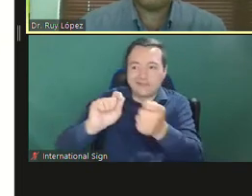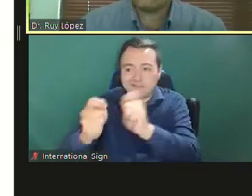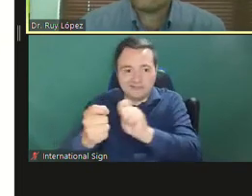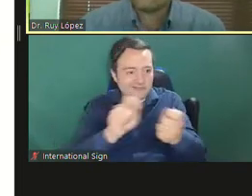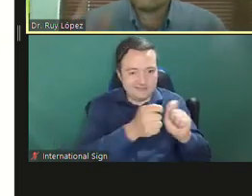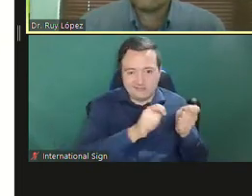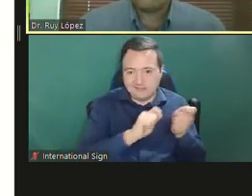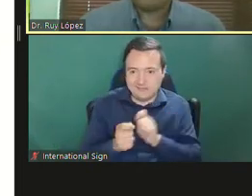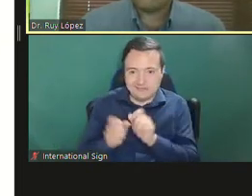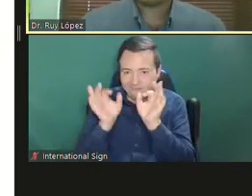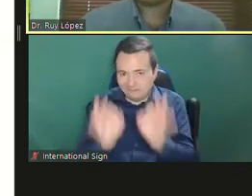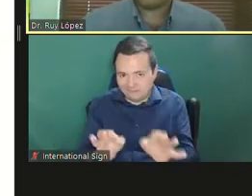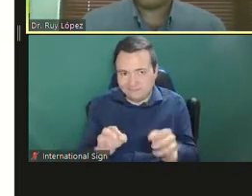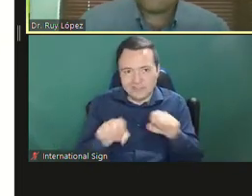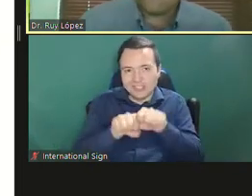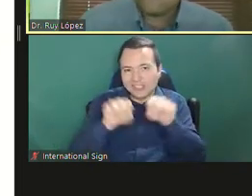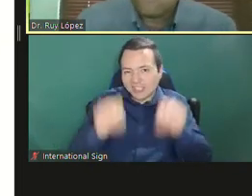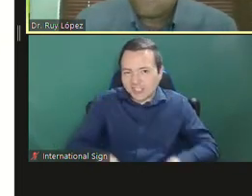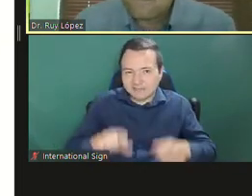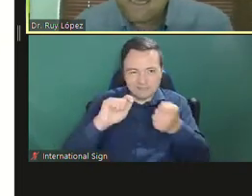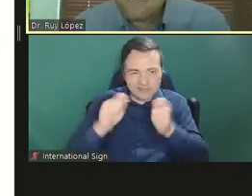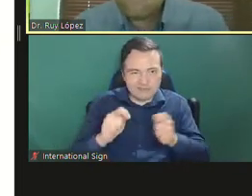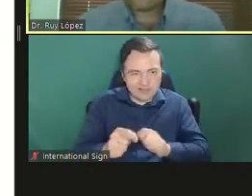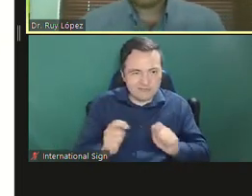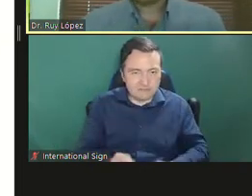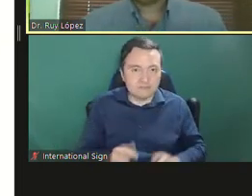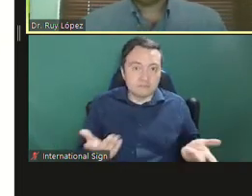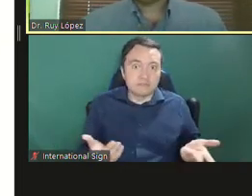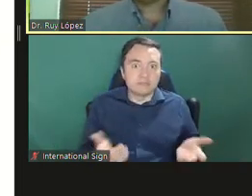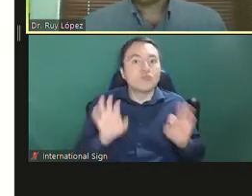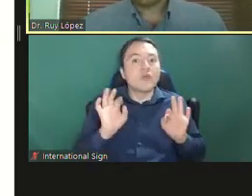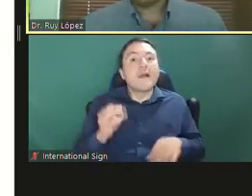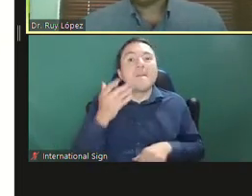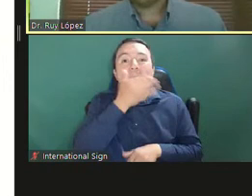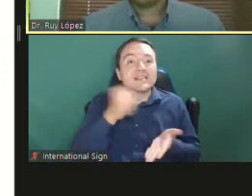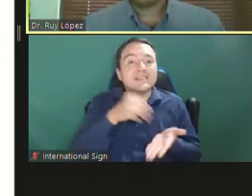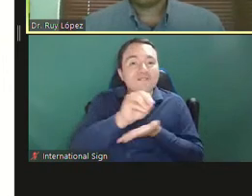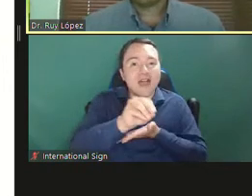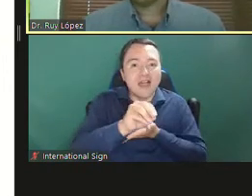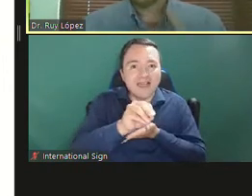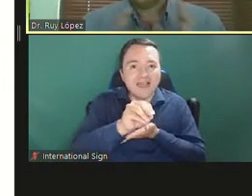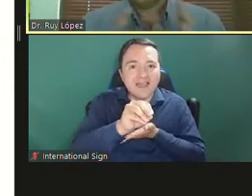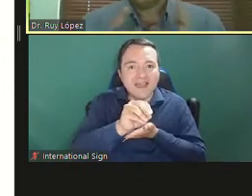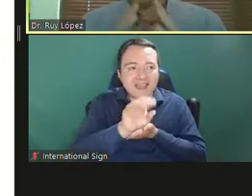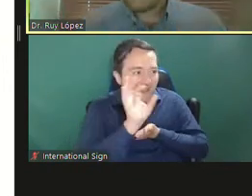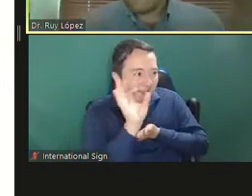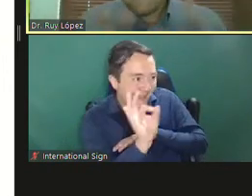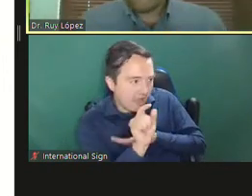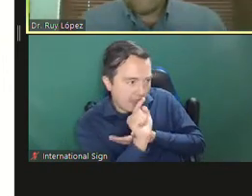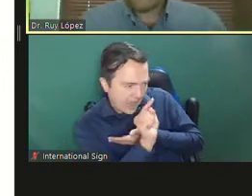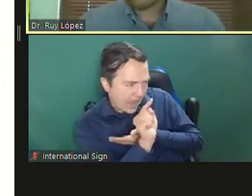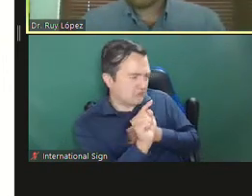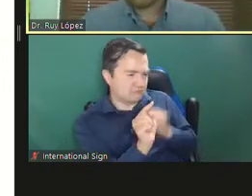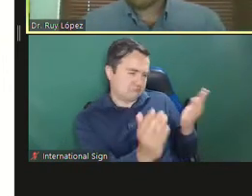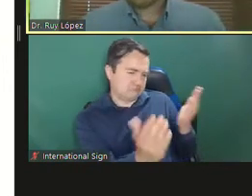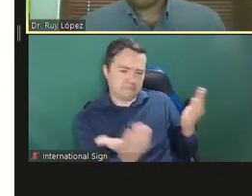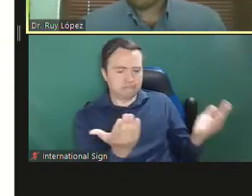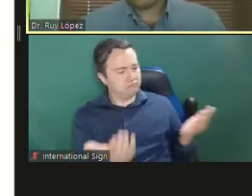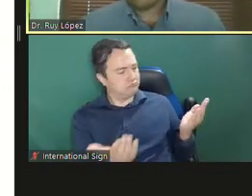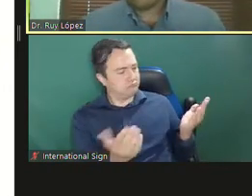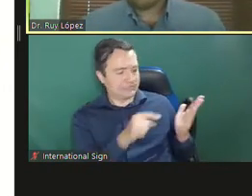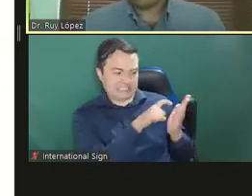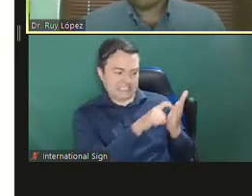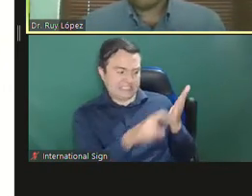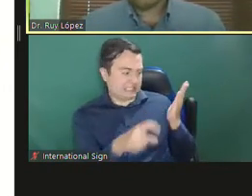con estas best buys que que han platicado también el doctor gene y doctor barbas pues también han servido en la